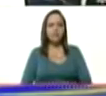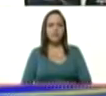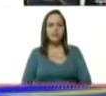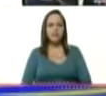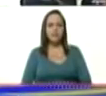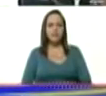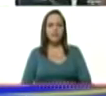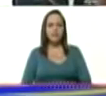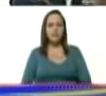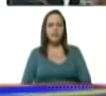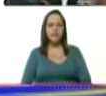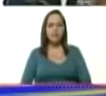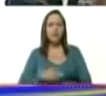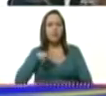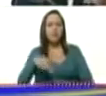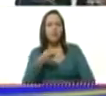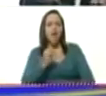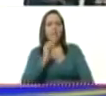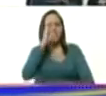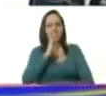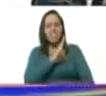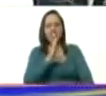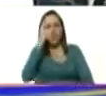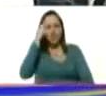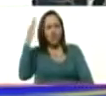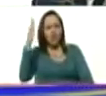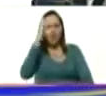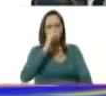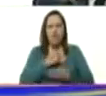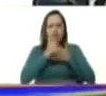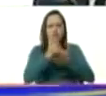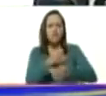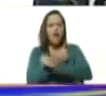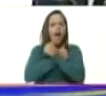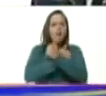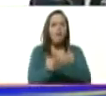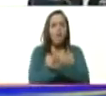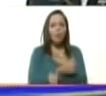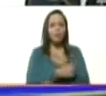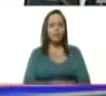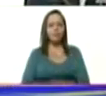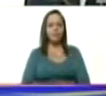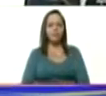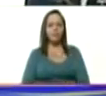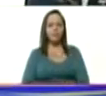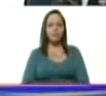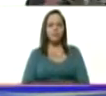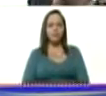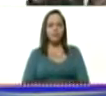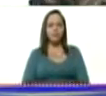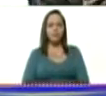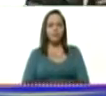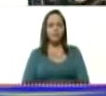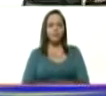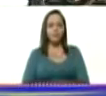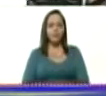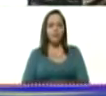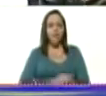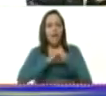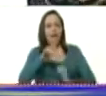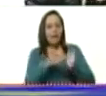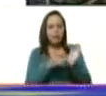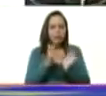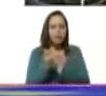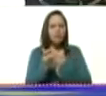Estamos benditos, estoy seguro de eso. Dios nos bendice con su amor. Nuestro Señor Jesucristo nos